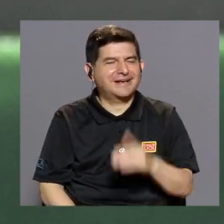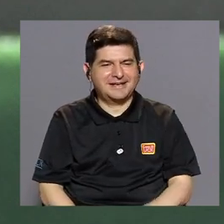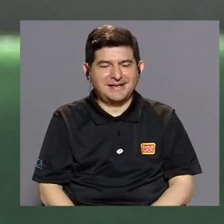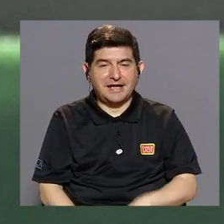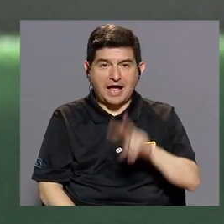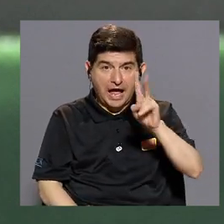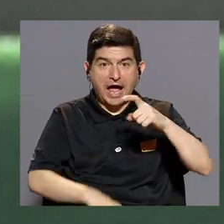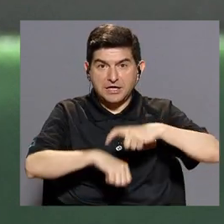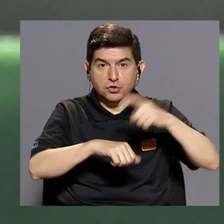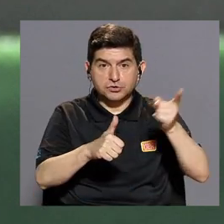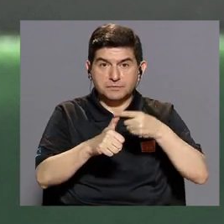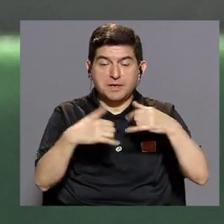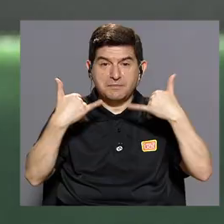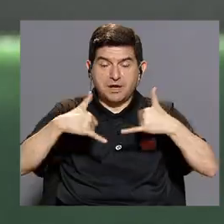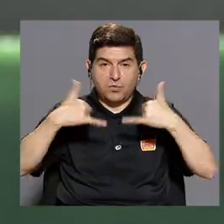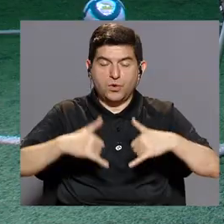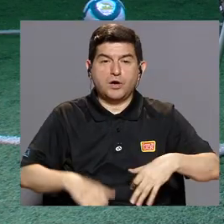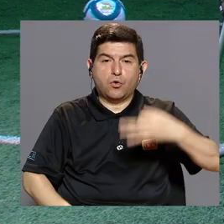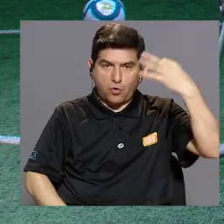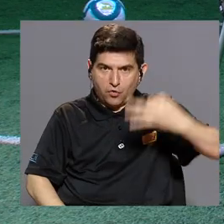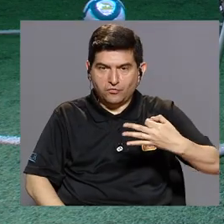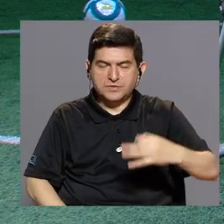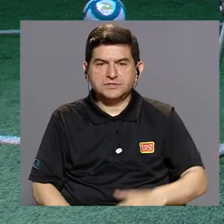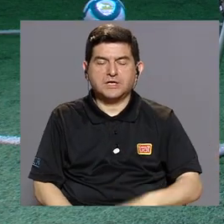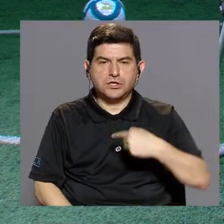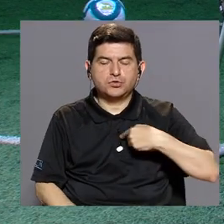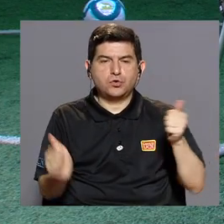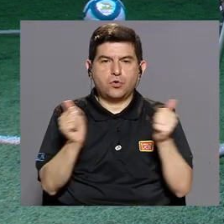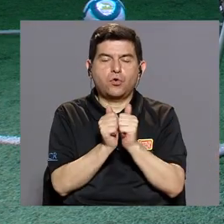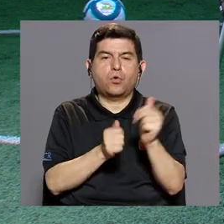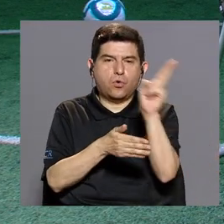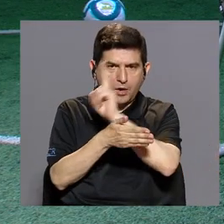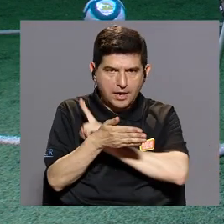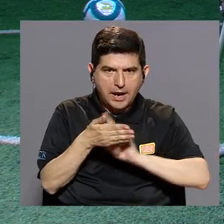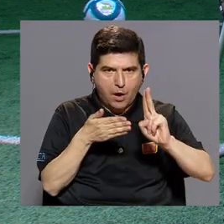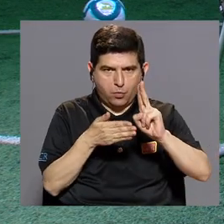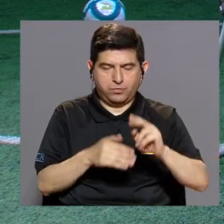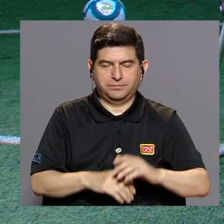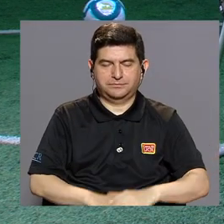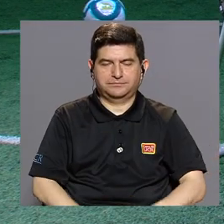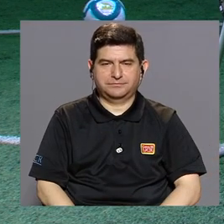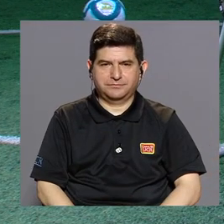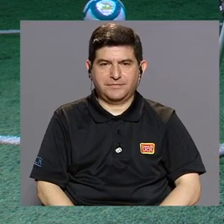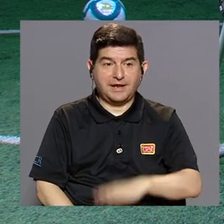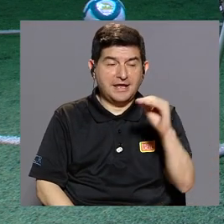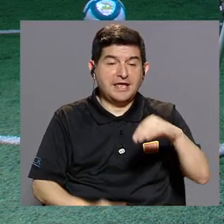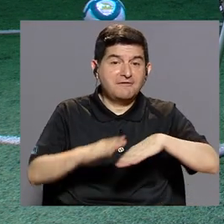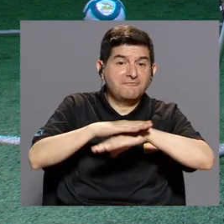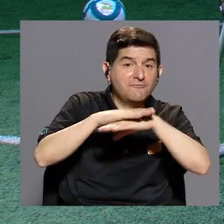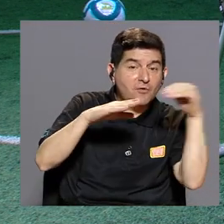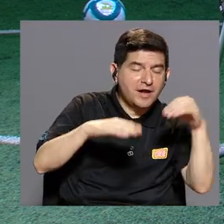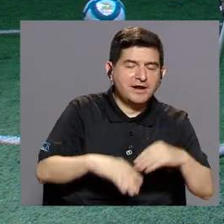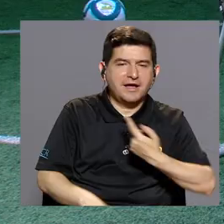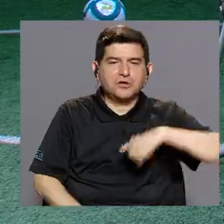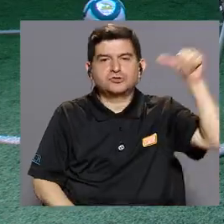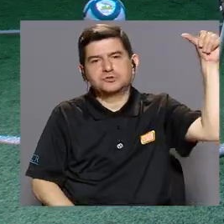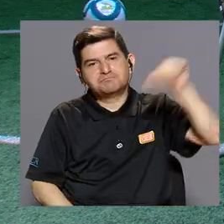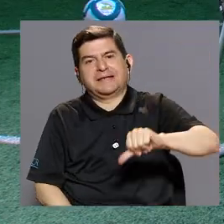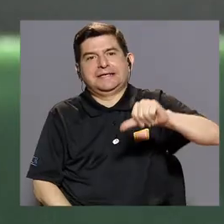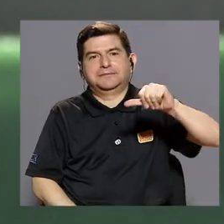esta tiene dos etapas, porque mi primer partido oficial lo dirigí con la U. Lo dirigí con la U y afuera, ¿verdad? Y